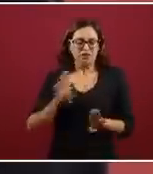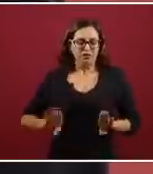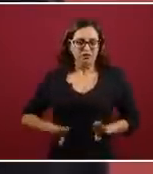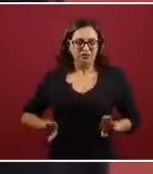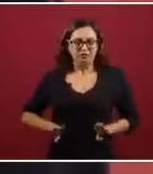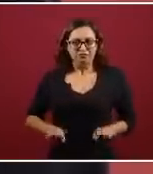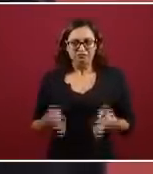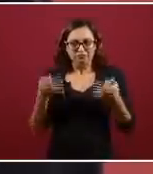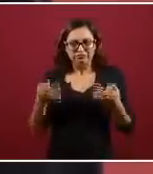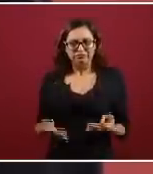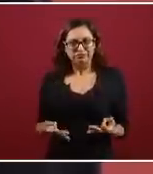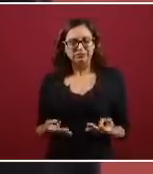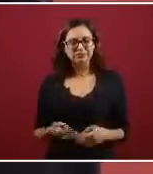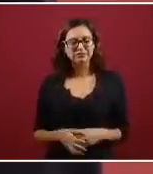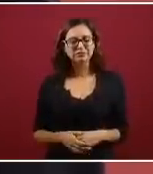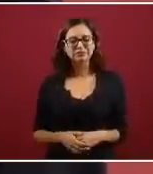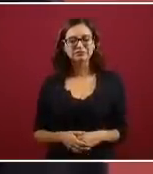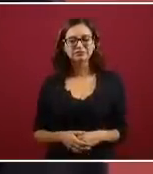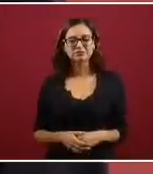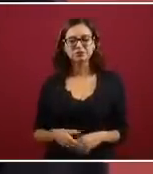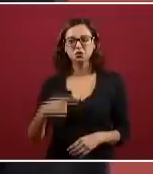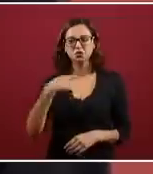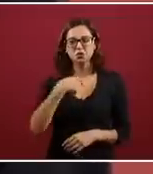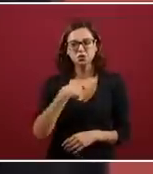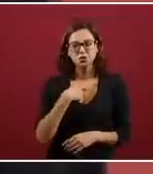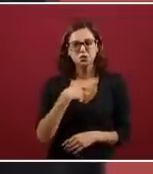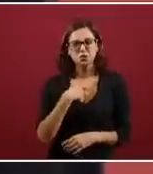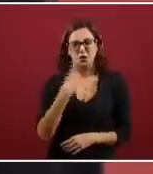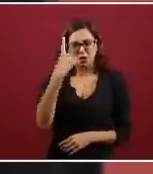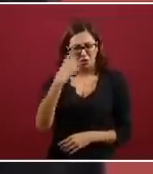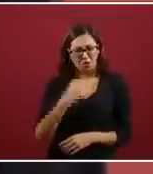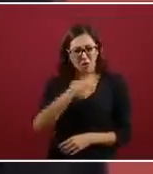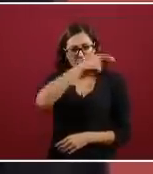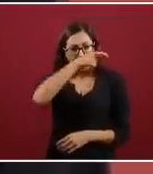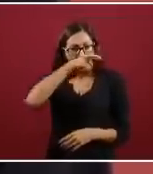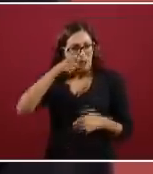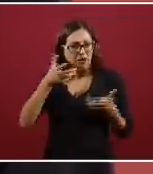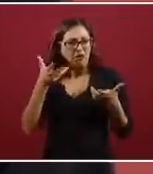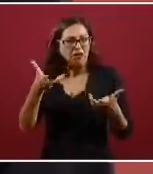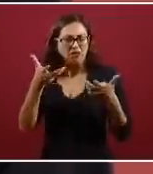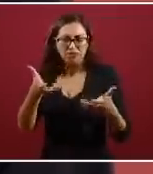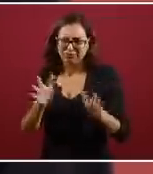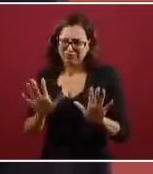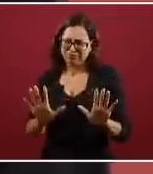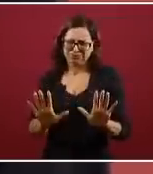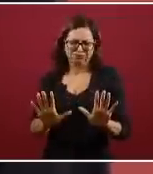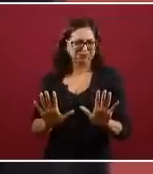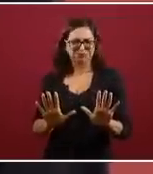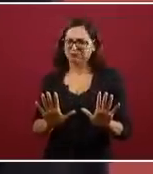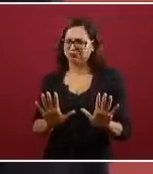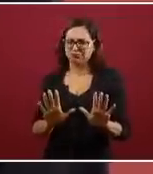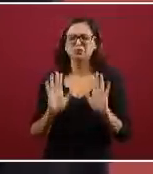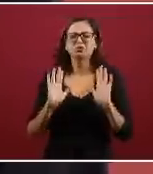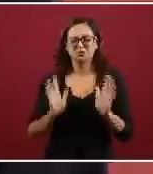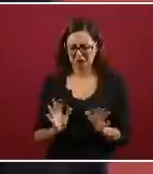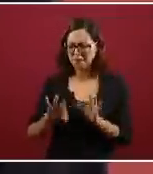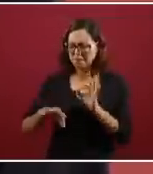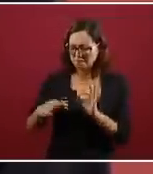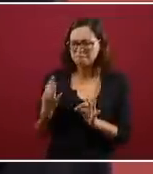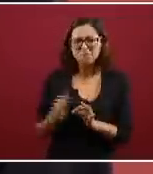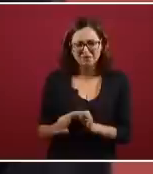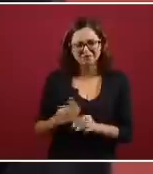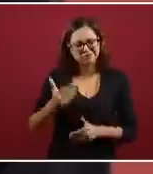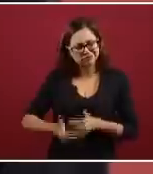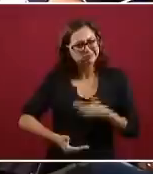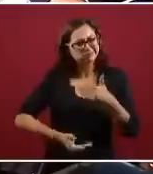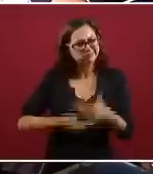No soy un ambicioso vulgar, ya cumplí, o estoy cumpliendo,